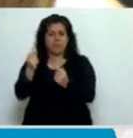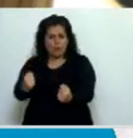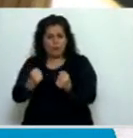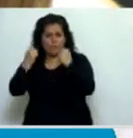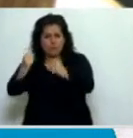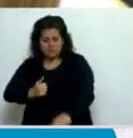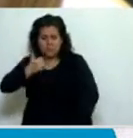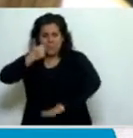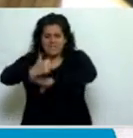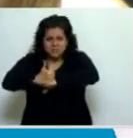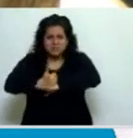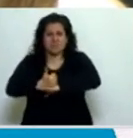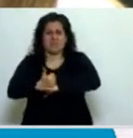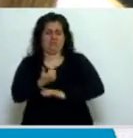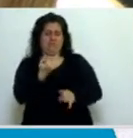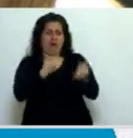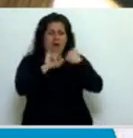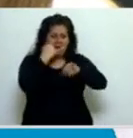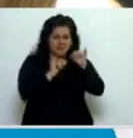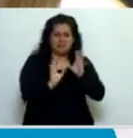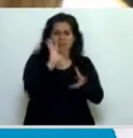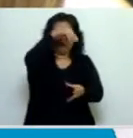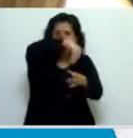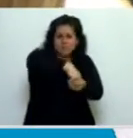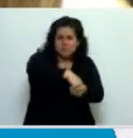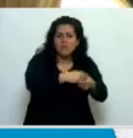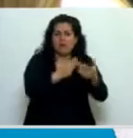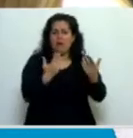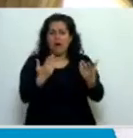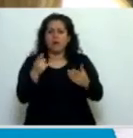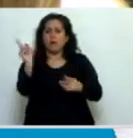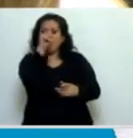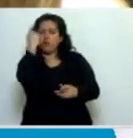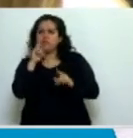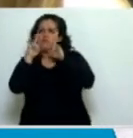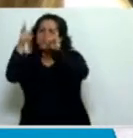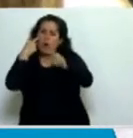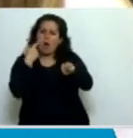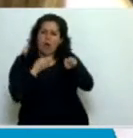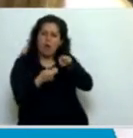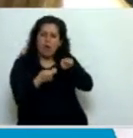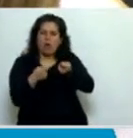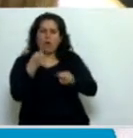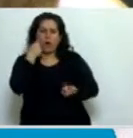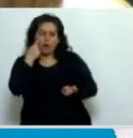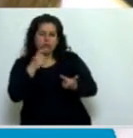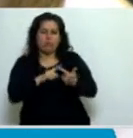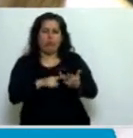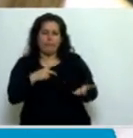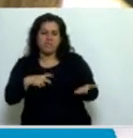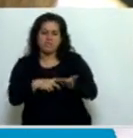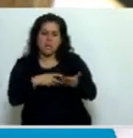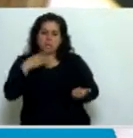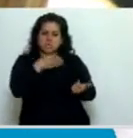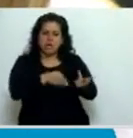activo, presente, que manifieste en cada acto su capacidad de regular, de controlar, de fiscalizar y por